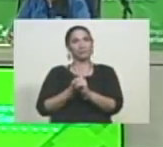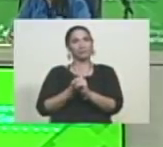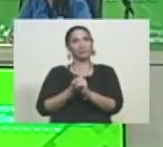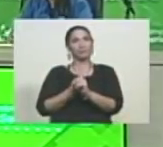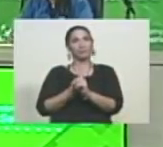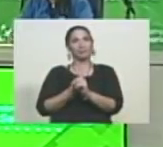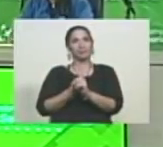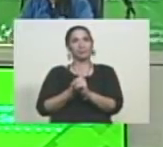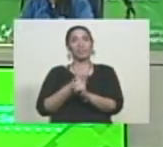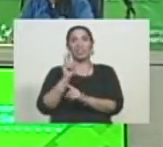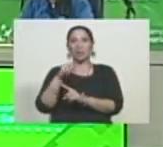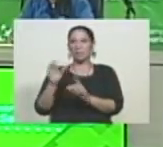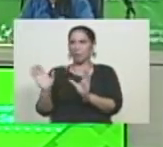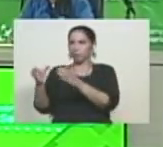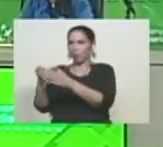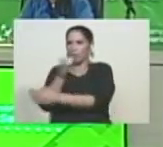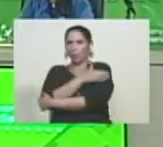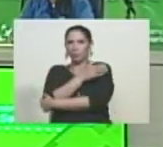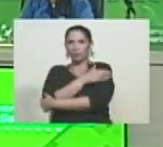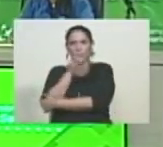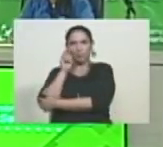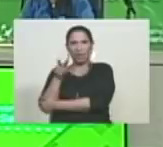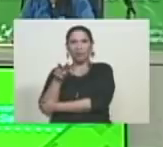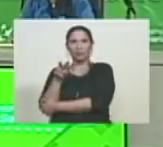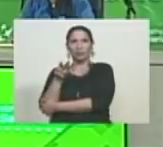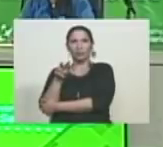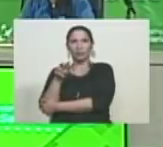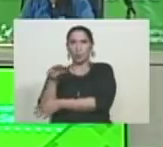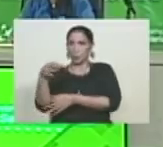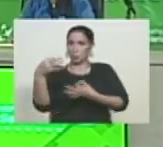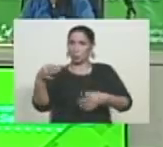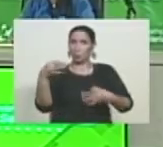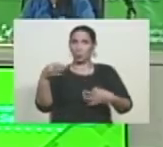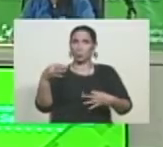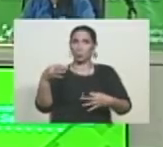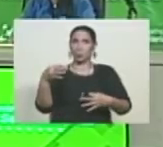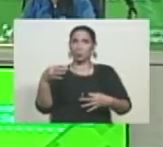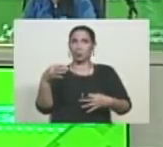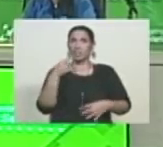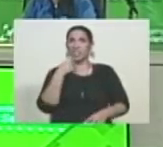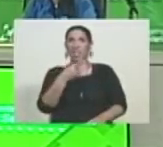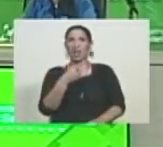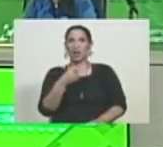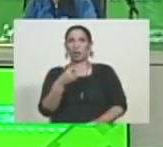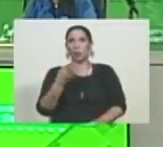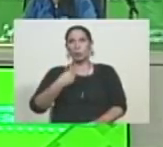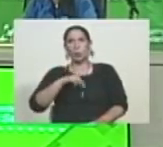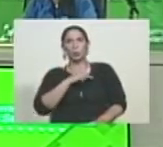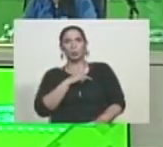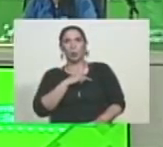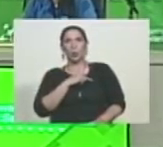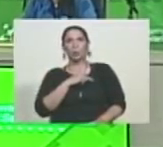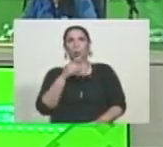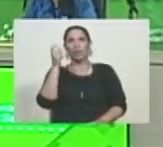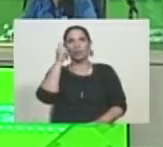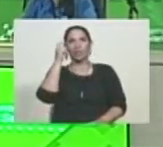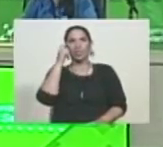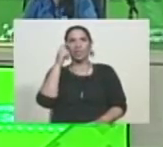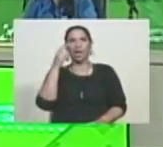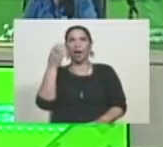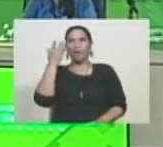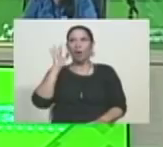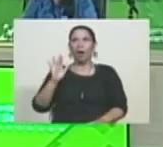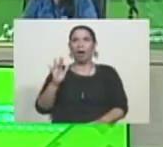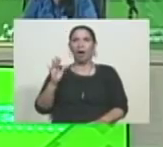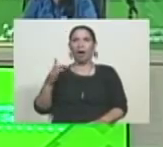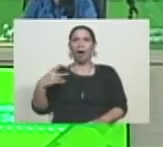Claro, los burócratas cuando vieron que ustedes venían con sus documentos y sus denuncias dijeron, vamos a ponernos al día, no vaya a ser que el presidente nos corte